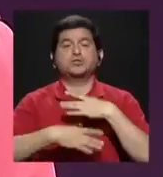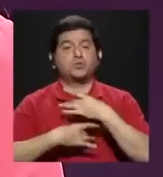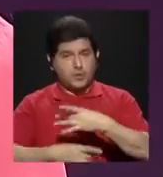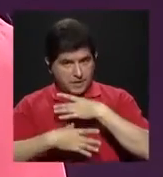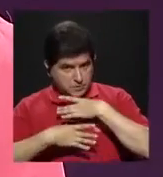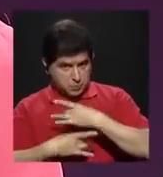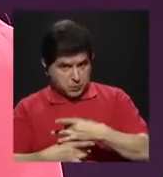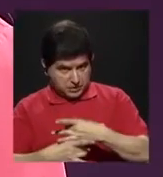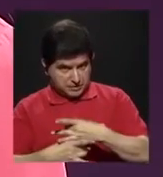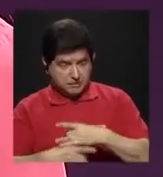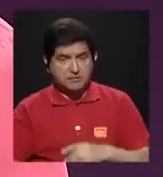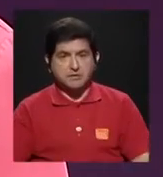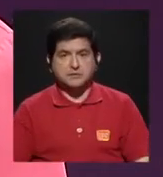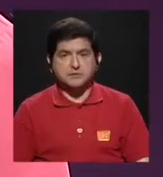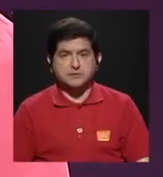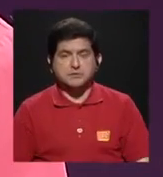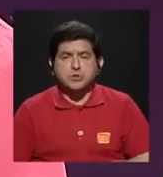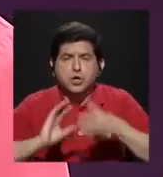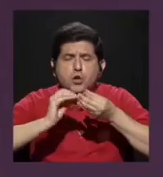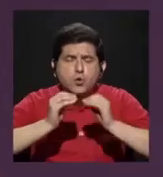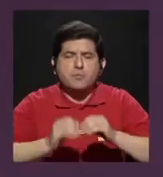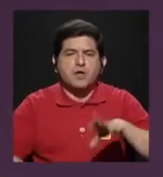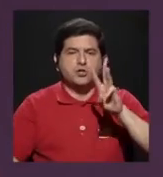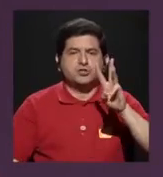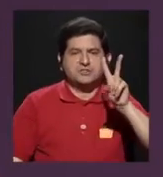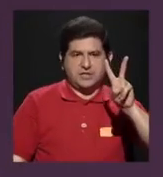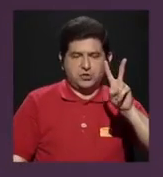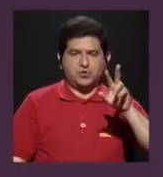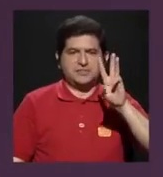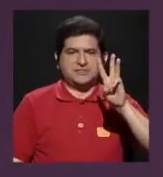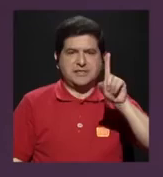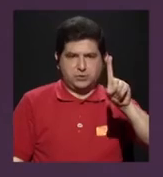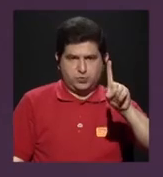interesadas, ¿cuál es el número?